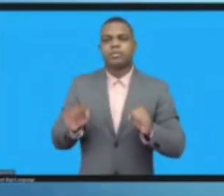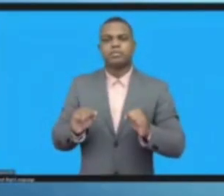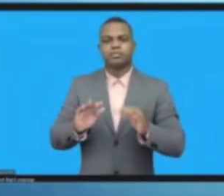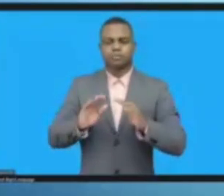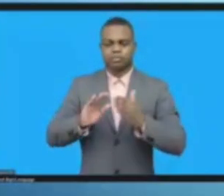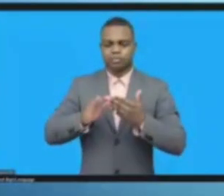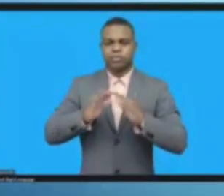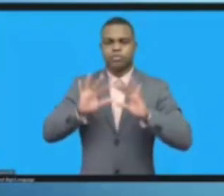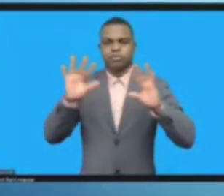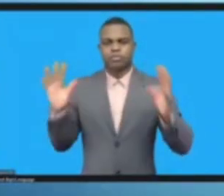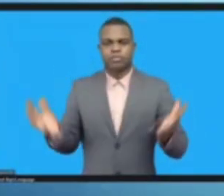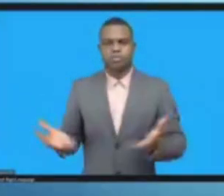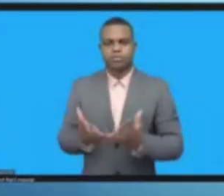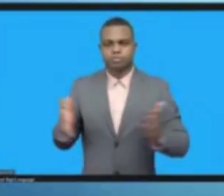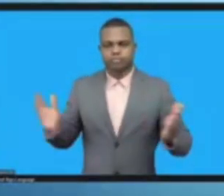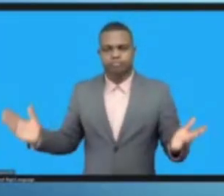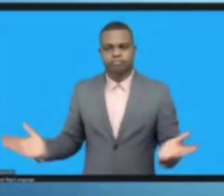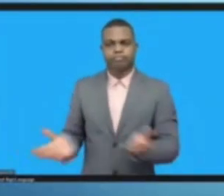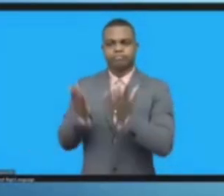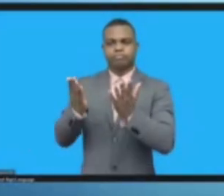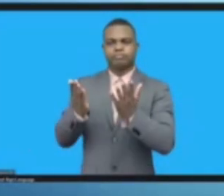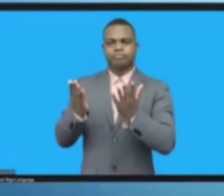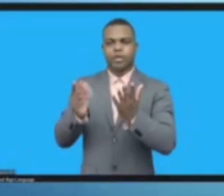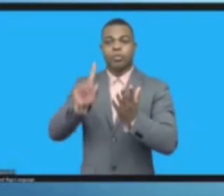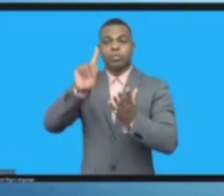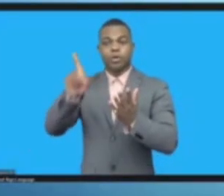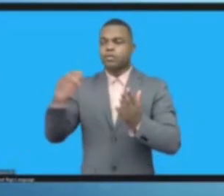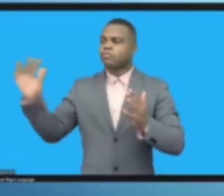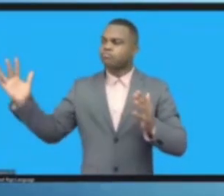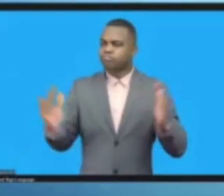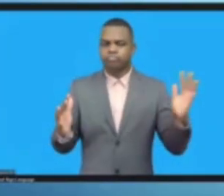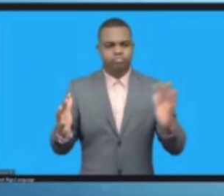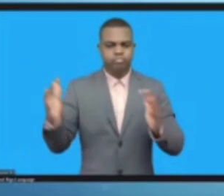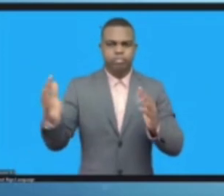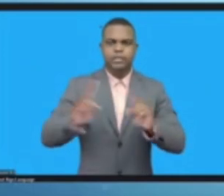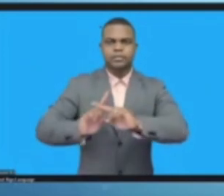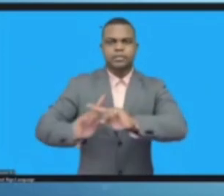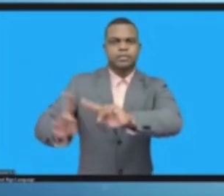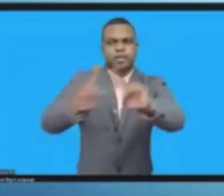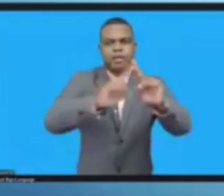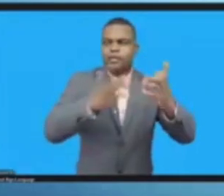son todos recursos que la familia Naciones Unidas puede utilizar para ofrecer